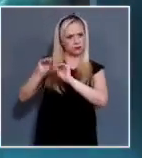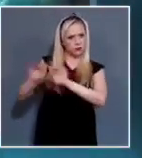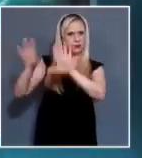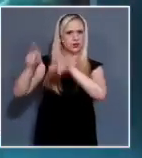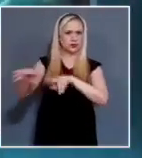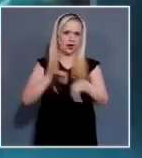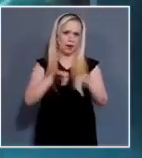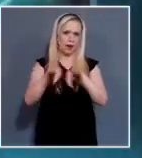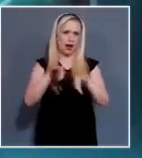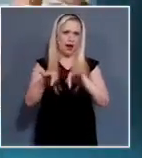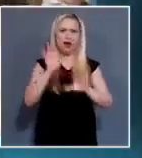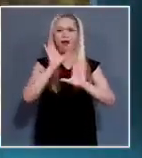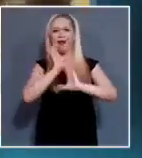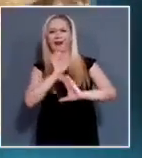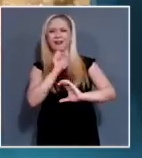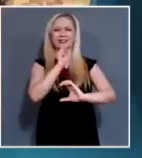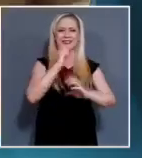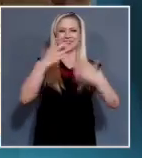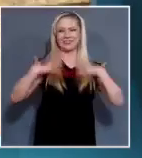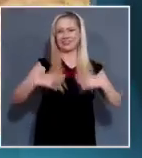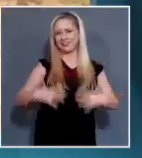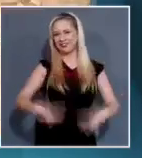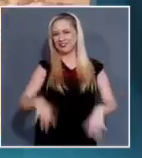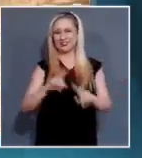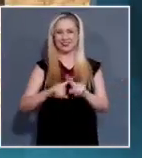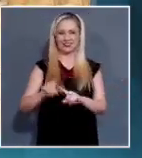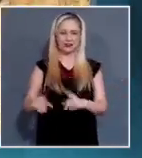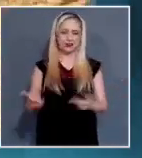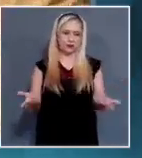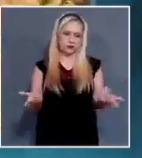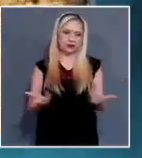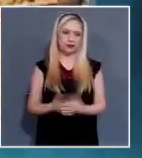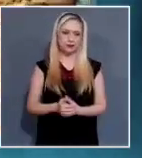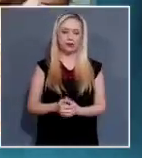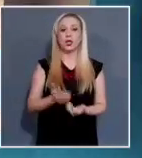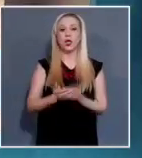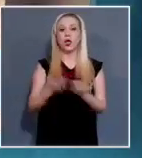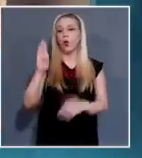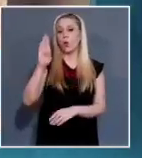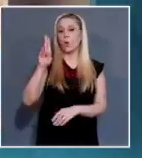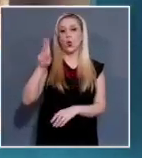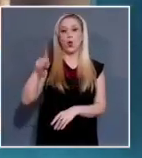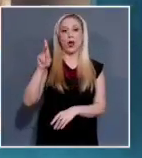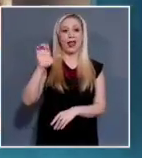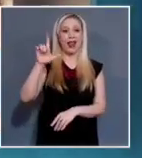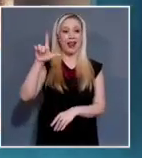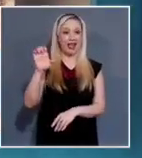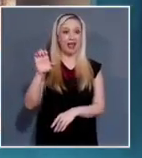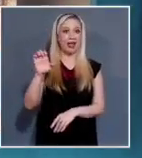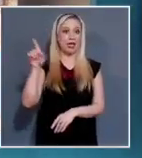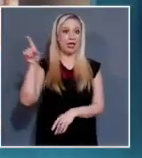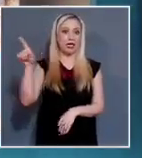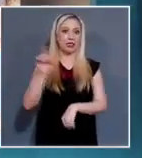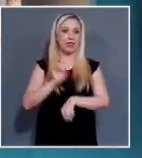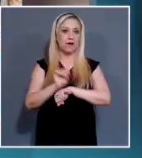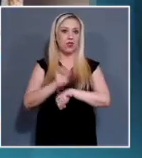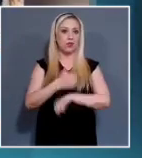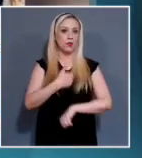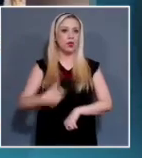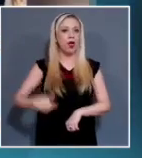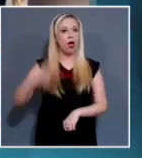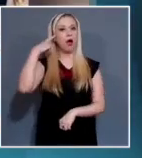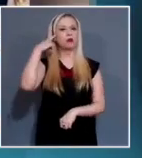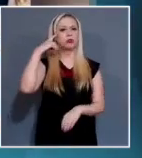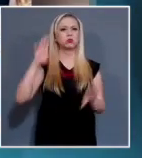El mandatario Nayib Bukele anunció que, junto con el Gabinete de Seguridad de El Salvador, se planea una ofensiva contra el resto de